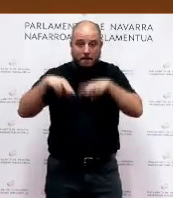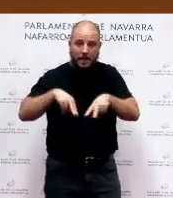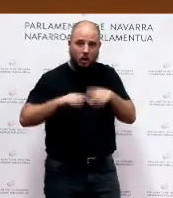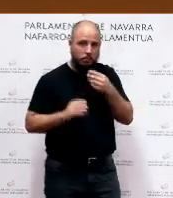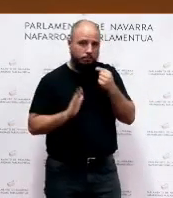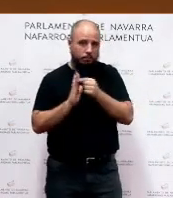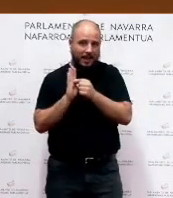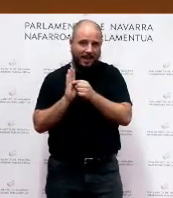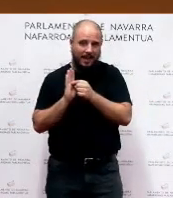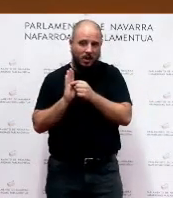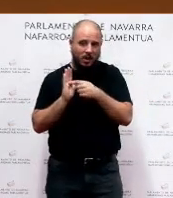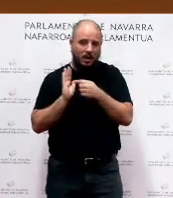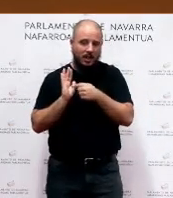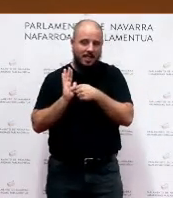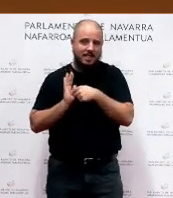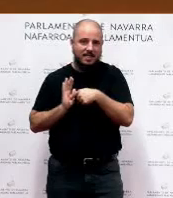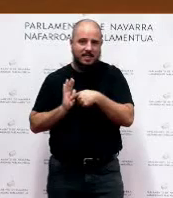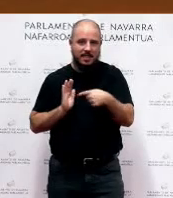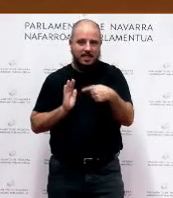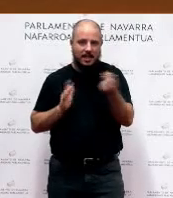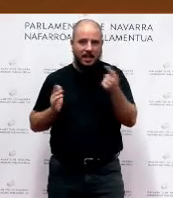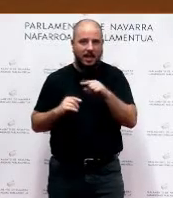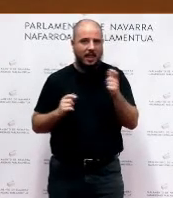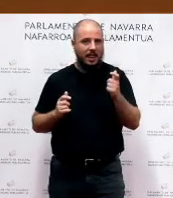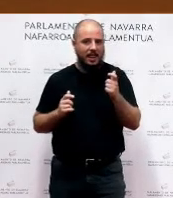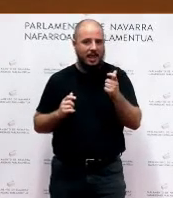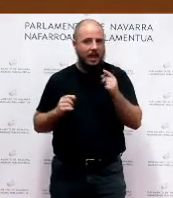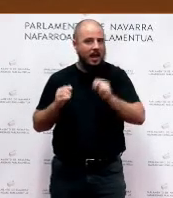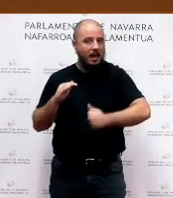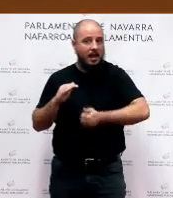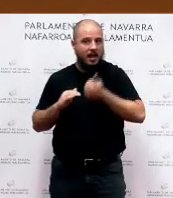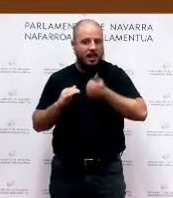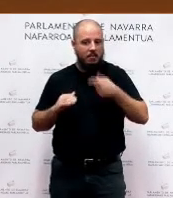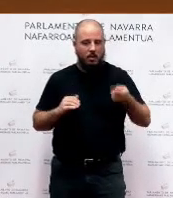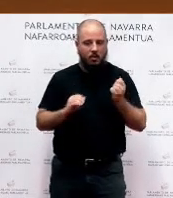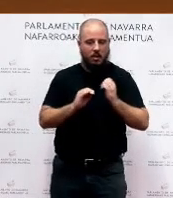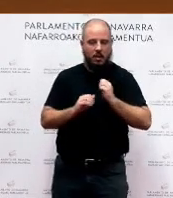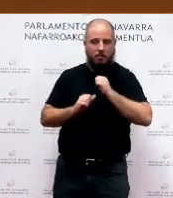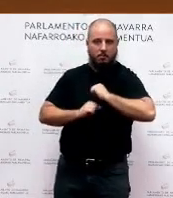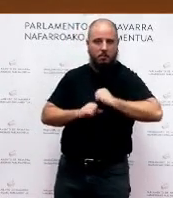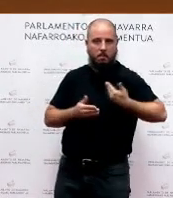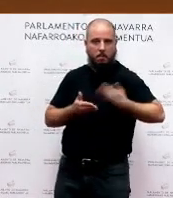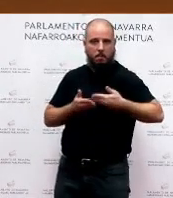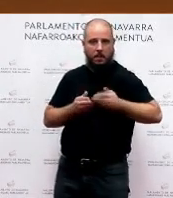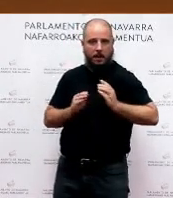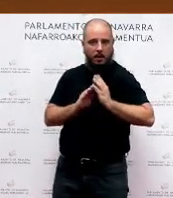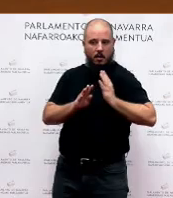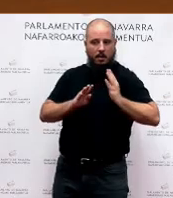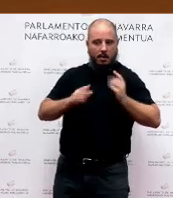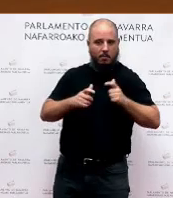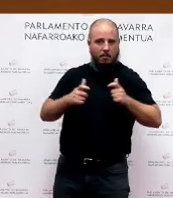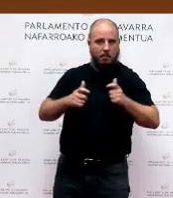indicador señala que el crecimiento anual de esta lista de demandantes de vivienda